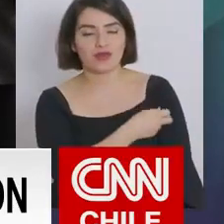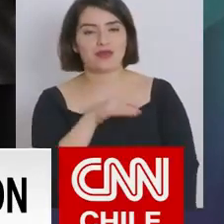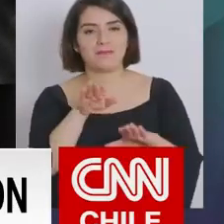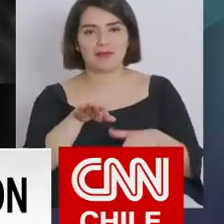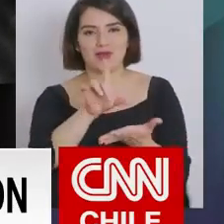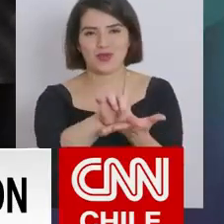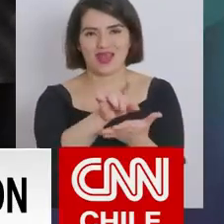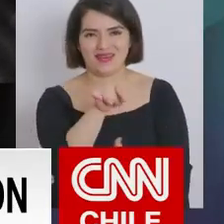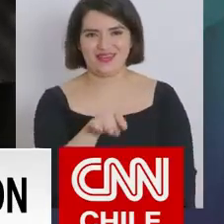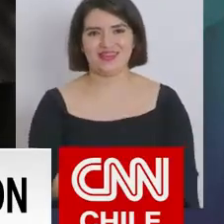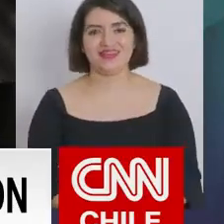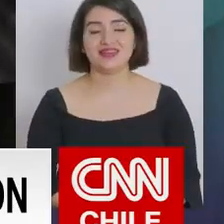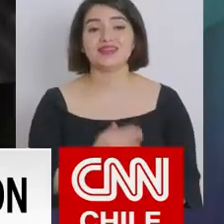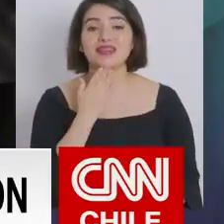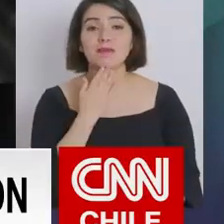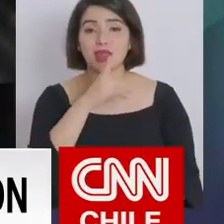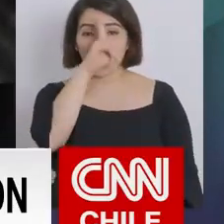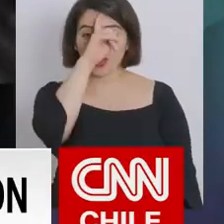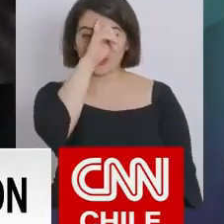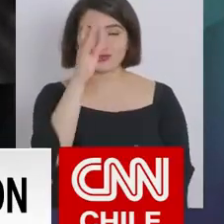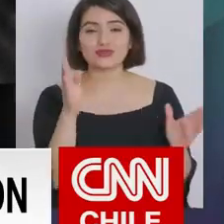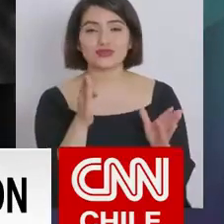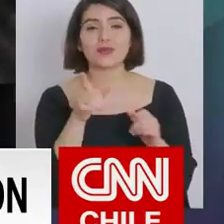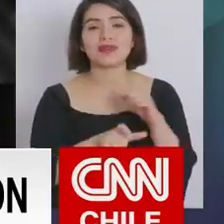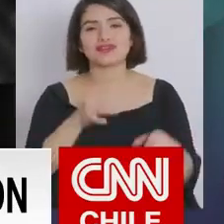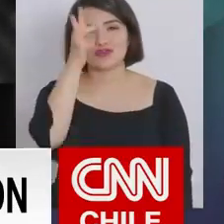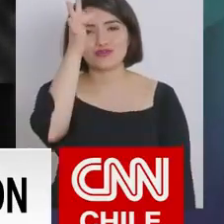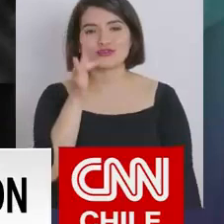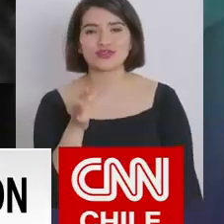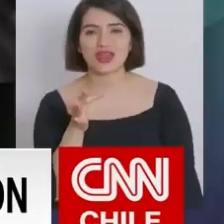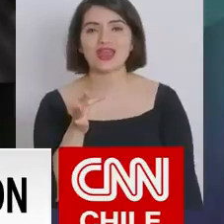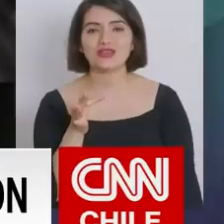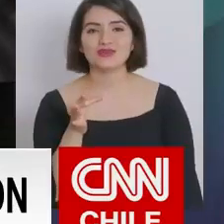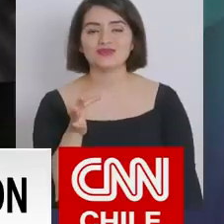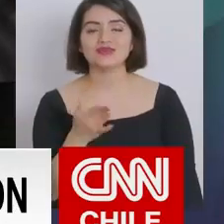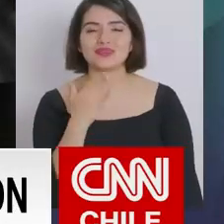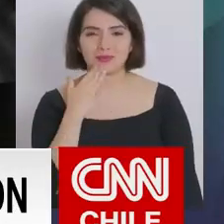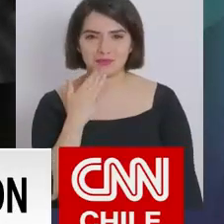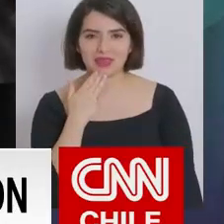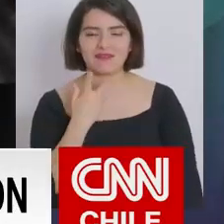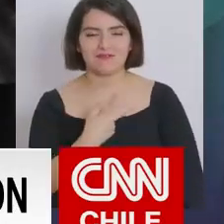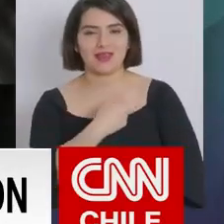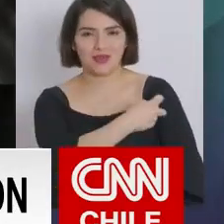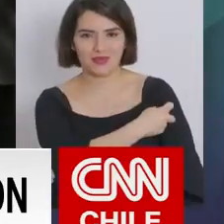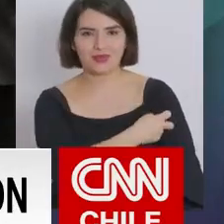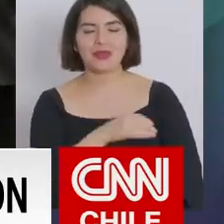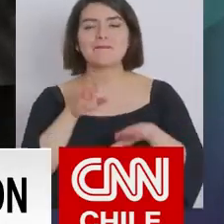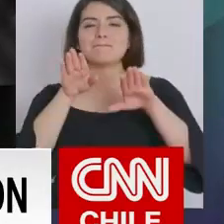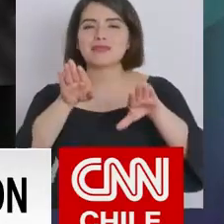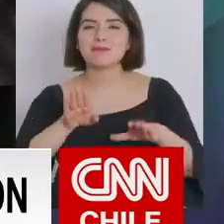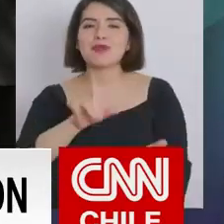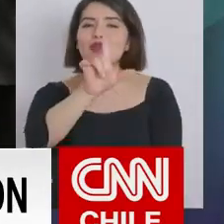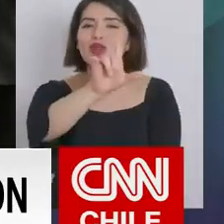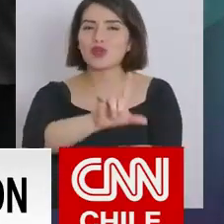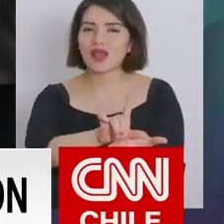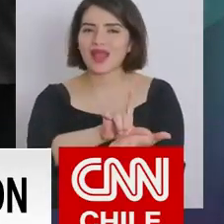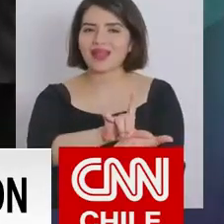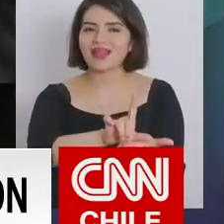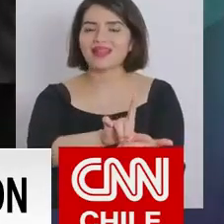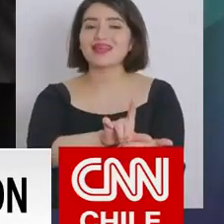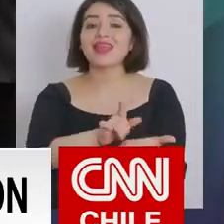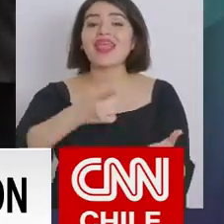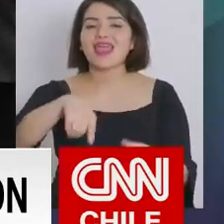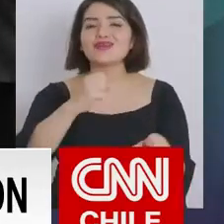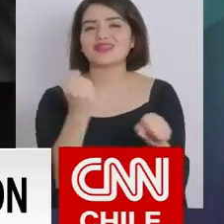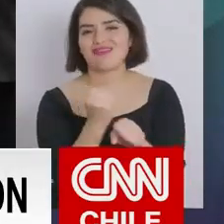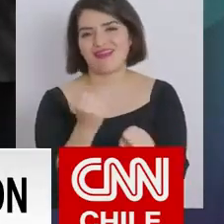lugares. También en la atención primaria, los funcionarios de la atención primaria se están vacunando en los mismos consultorios donde